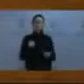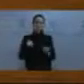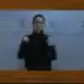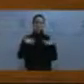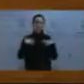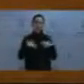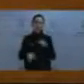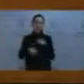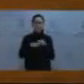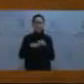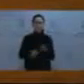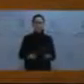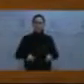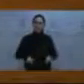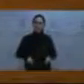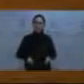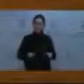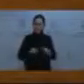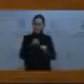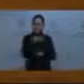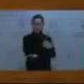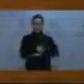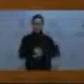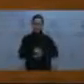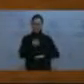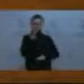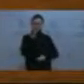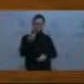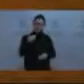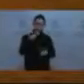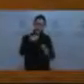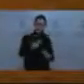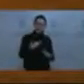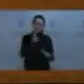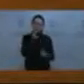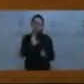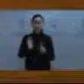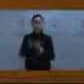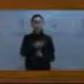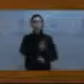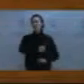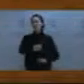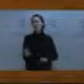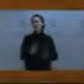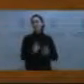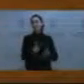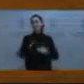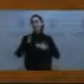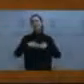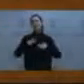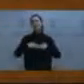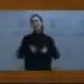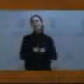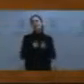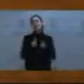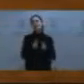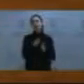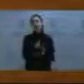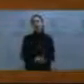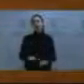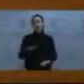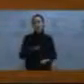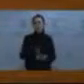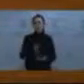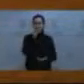aceptado la enmienda del Grupo Ciudadanos, no es la solución, pero yo creo que atempera su texto. Si